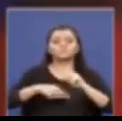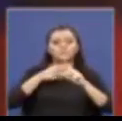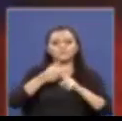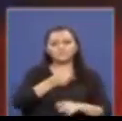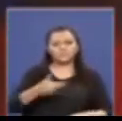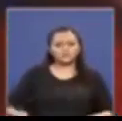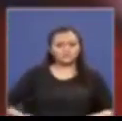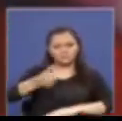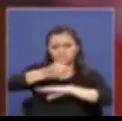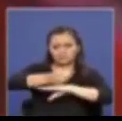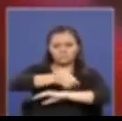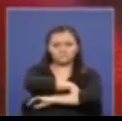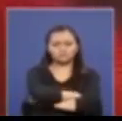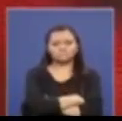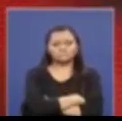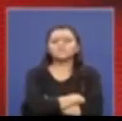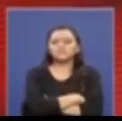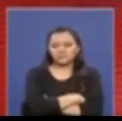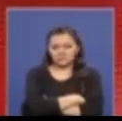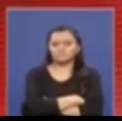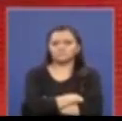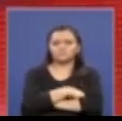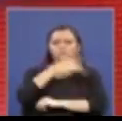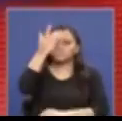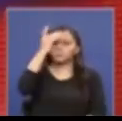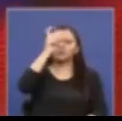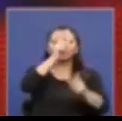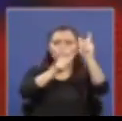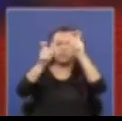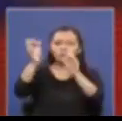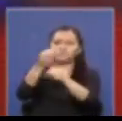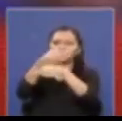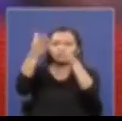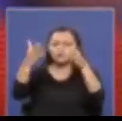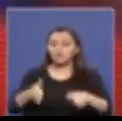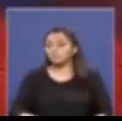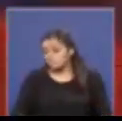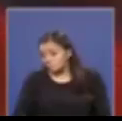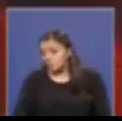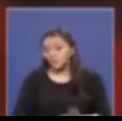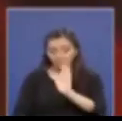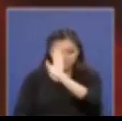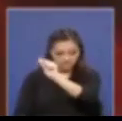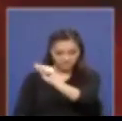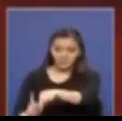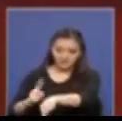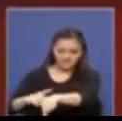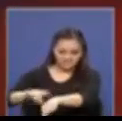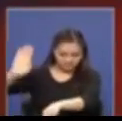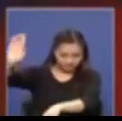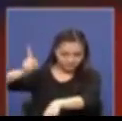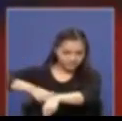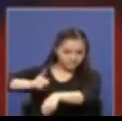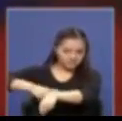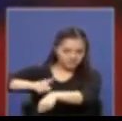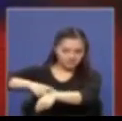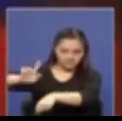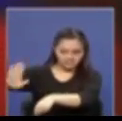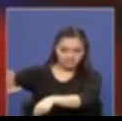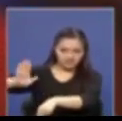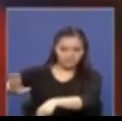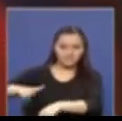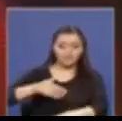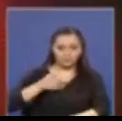presencia del presidente de la República, porque créame que había mucha indolencia y las cosas no se movían. Ahora sí se mueven y hemos avanzado en